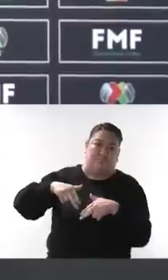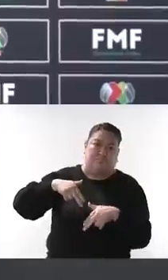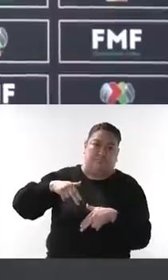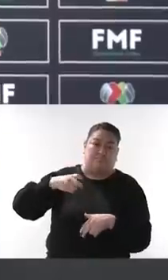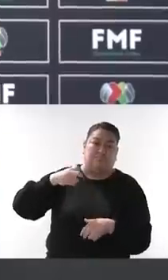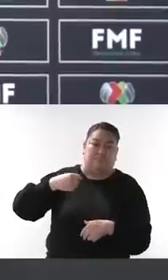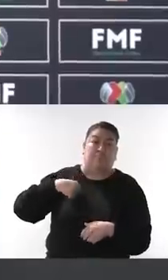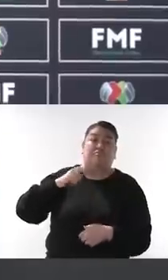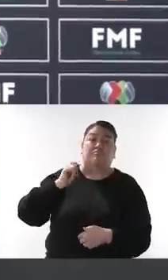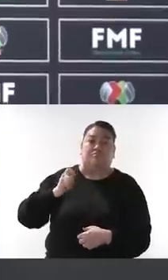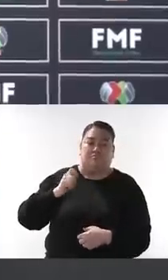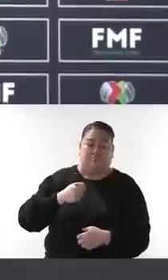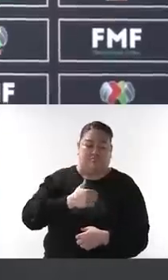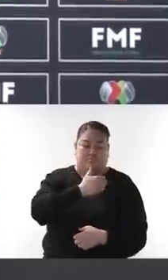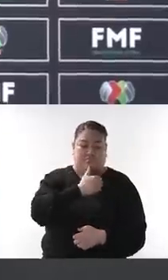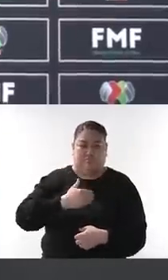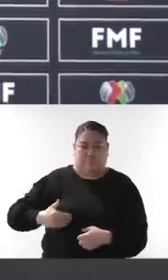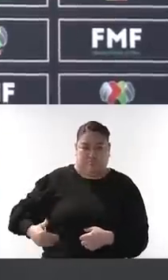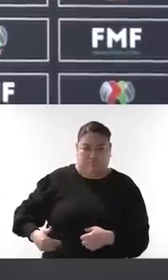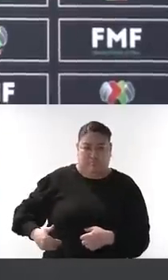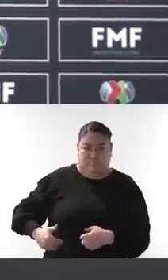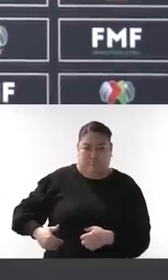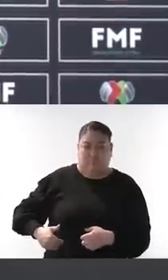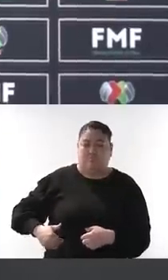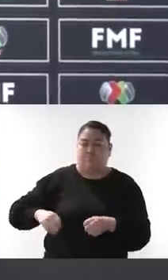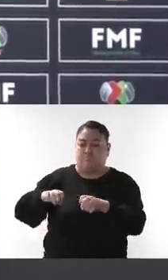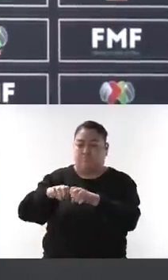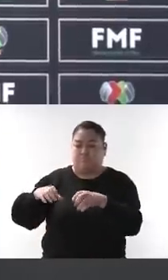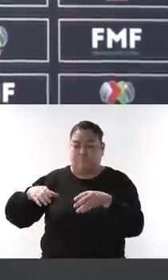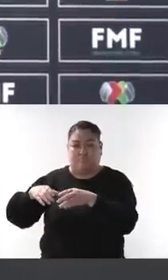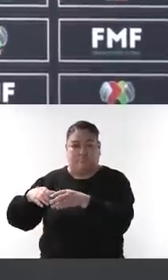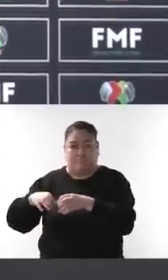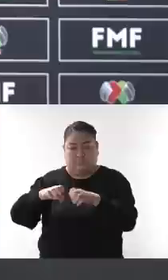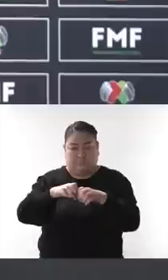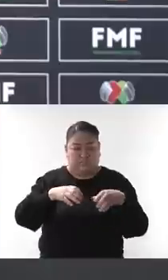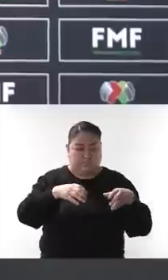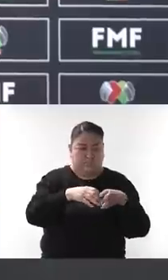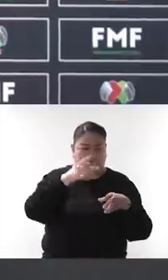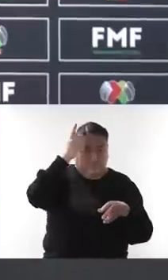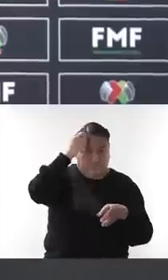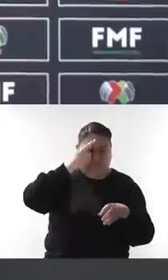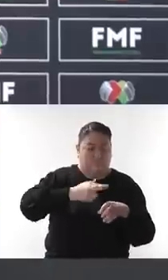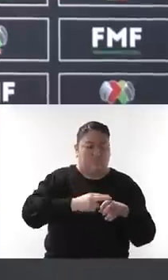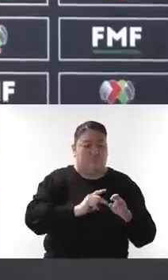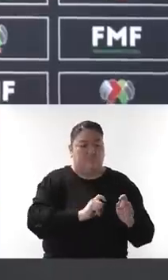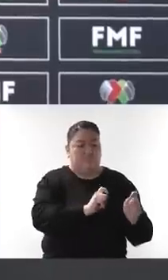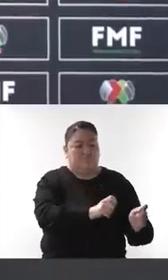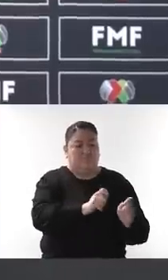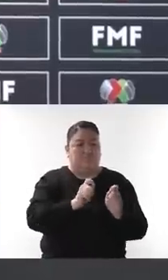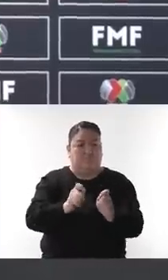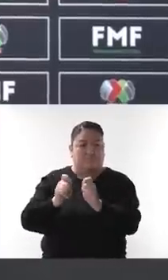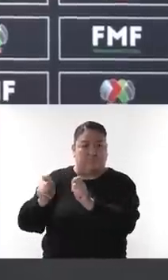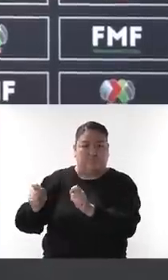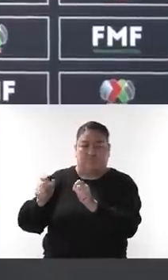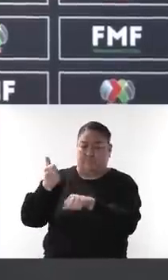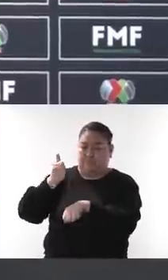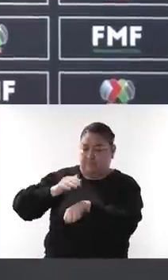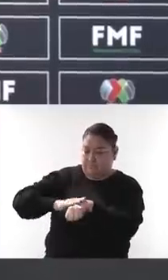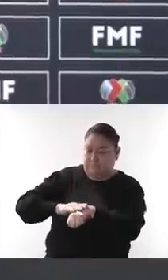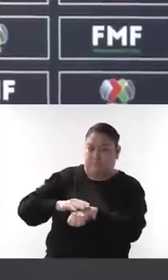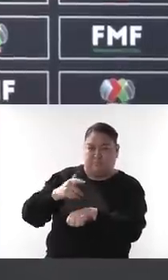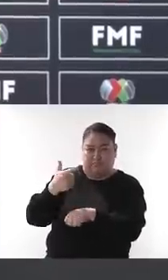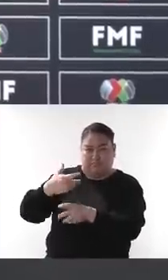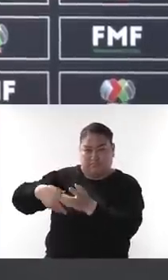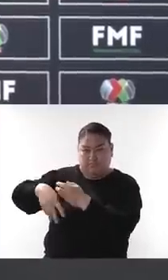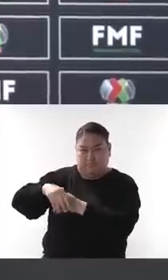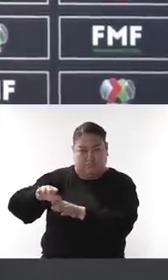El presidente le delega a cada uno de sus diferentes directores, como delega en los temas de administración y finanzas, como